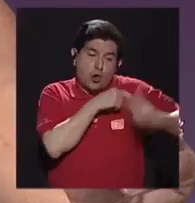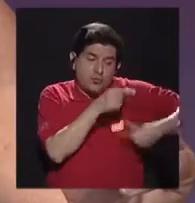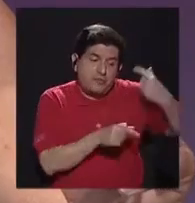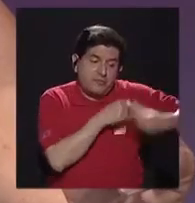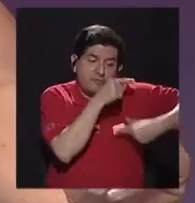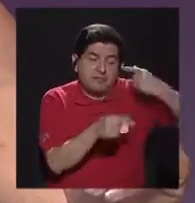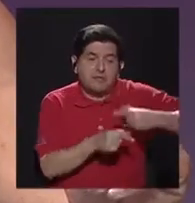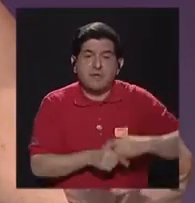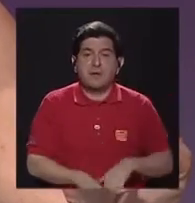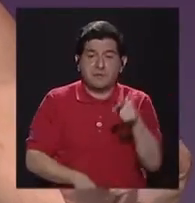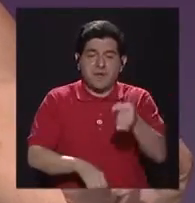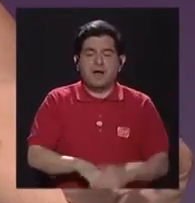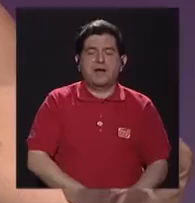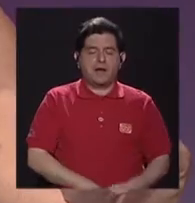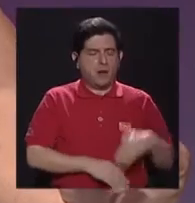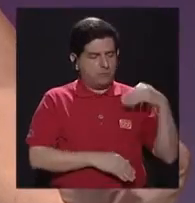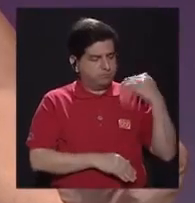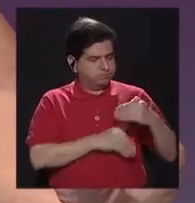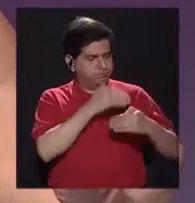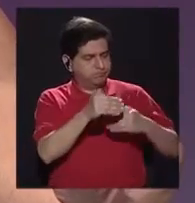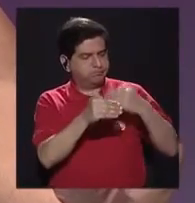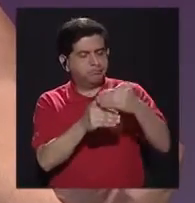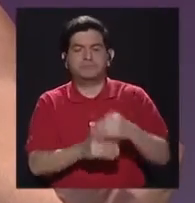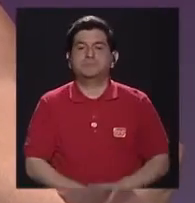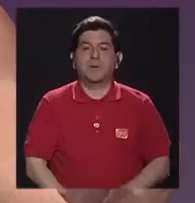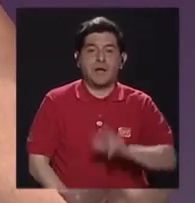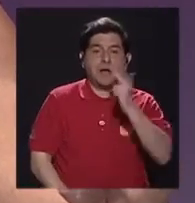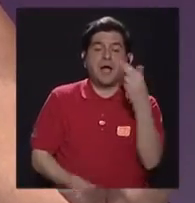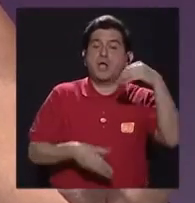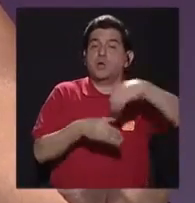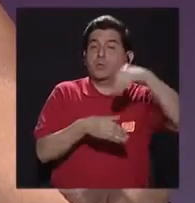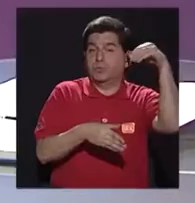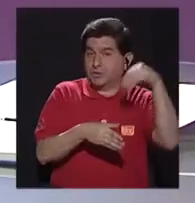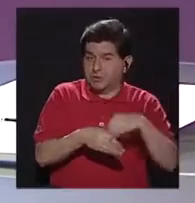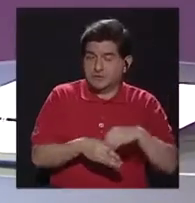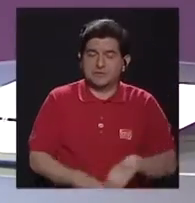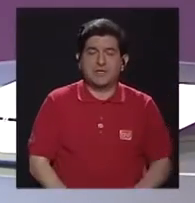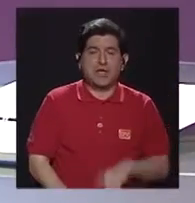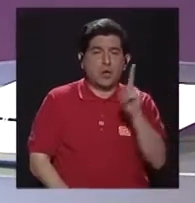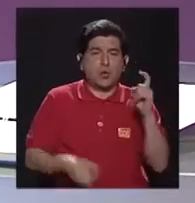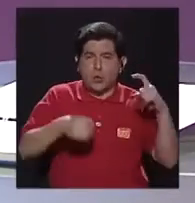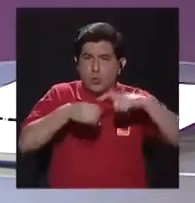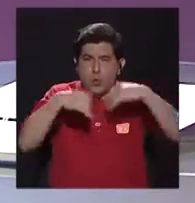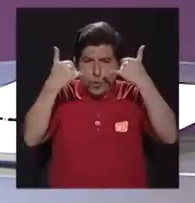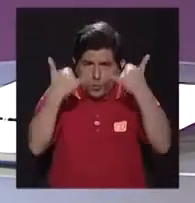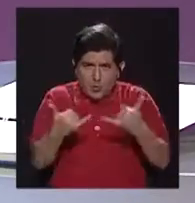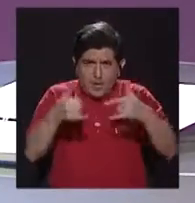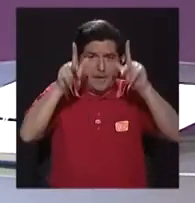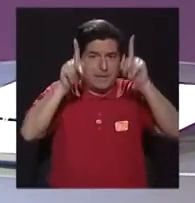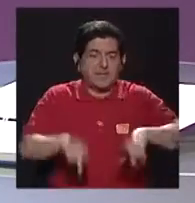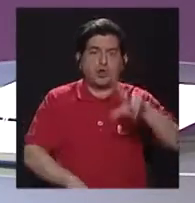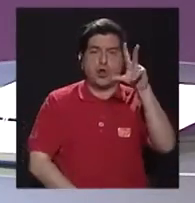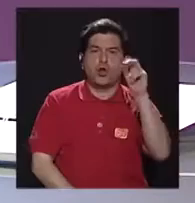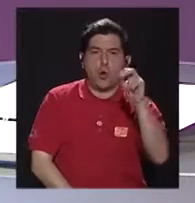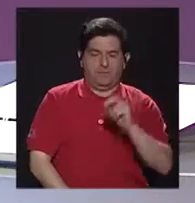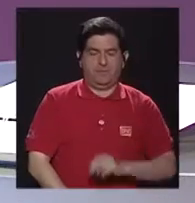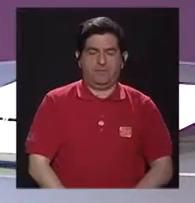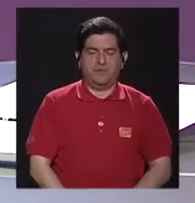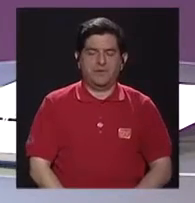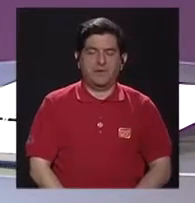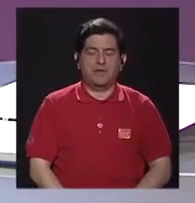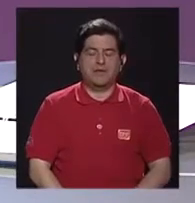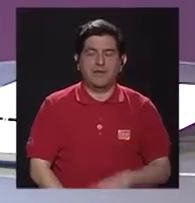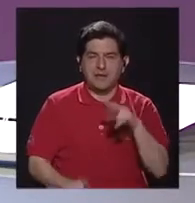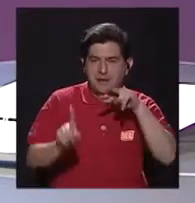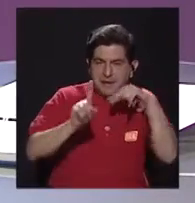digamos, evolucionar. Entonces hay un tercer componente. De manera que un óvulo fecundado no es persona. Y desde el punto de vista jurídico, cuando